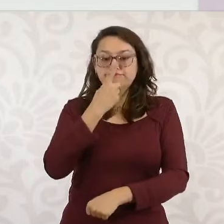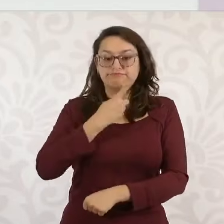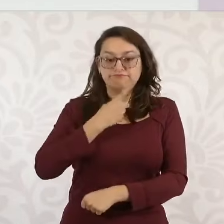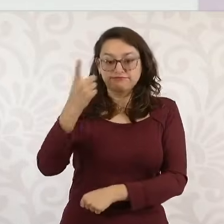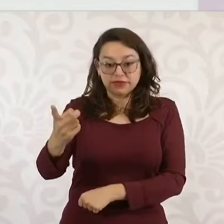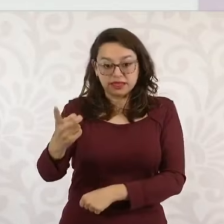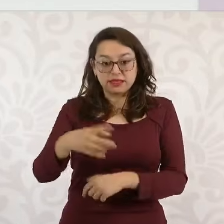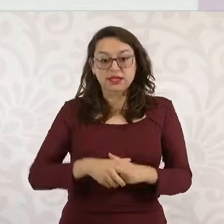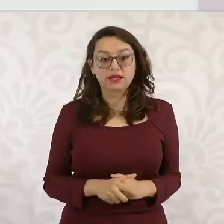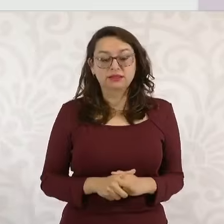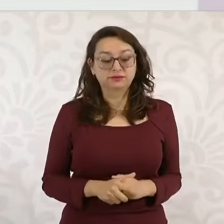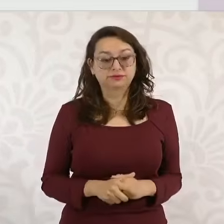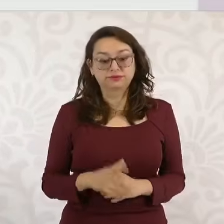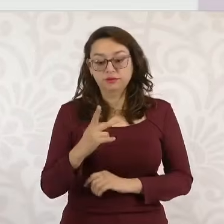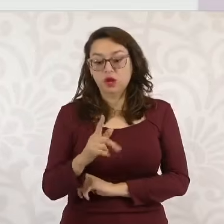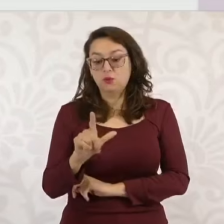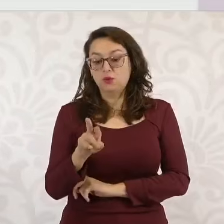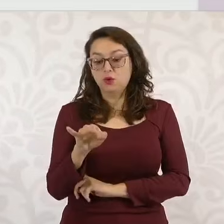siempre estuve en contra de las listas pluris,